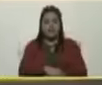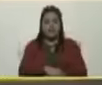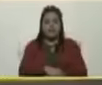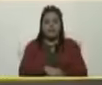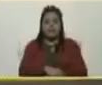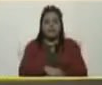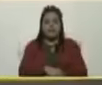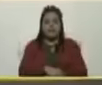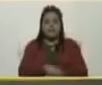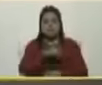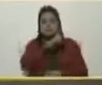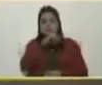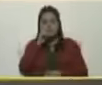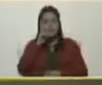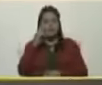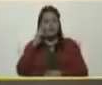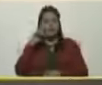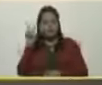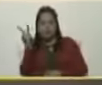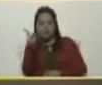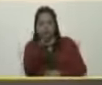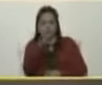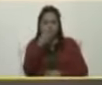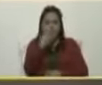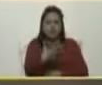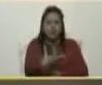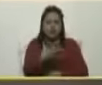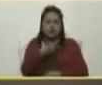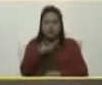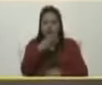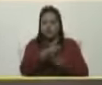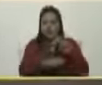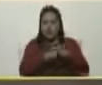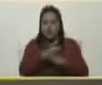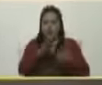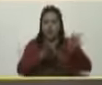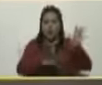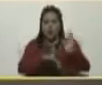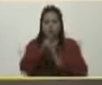llama Vista Hermosa, en lo cual le acabo de hacer ahorita